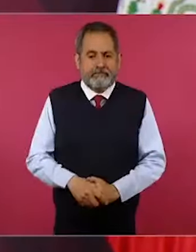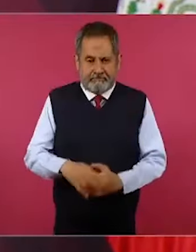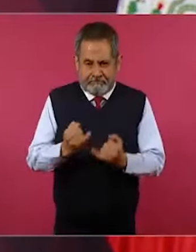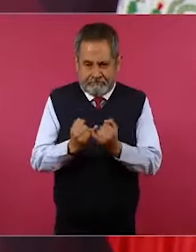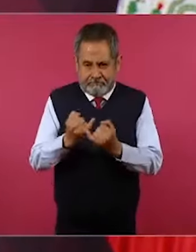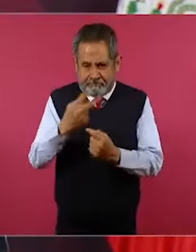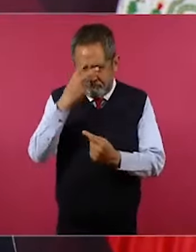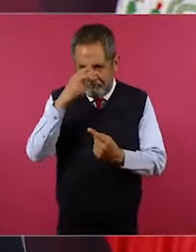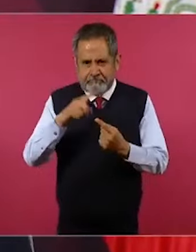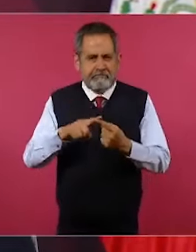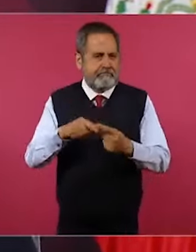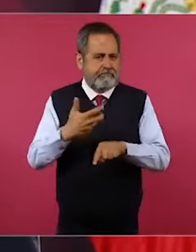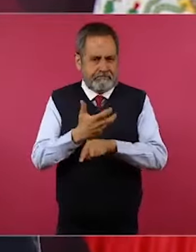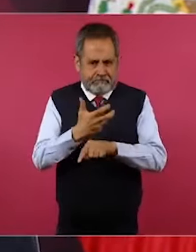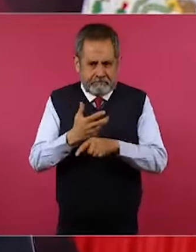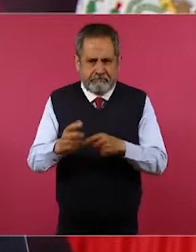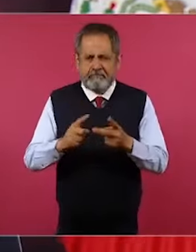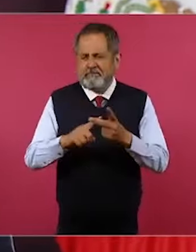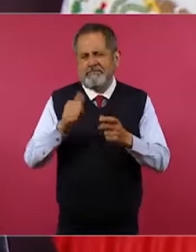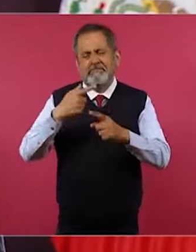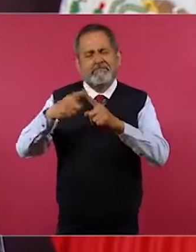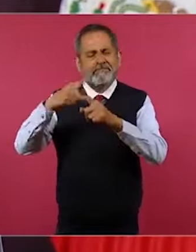que hay elecciones,